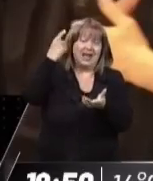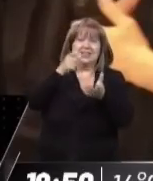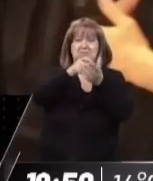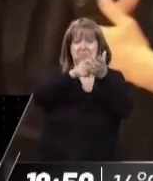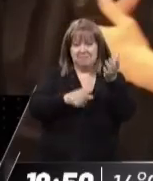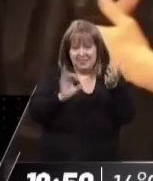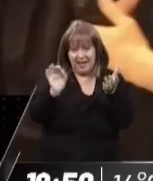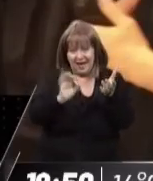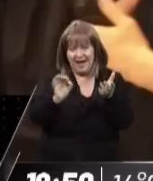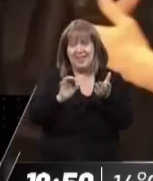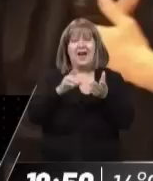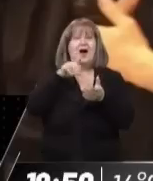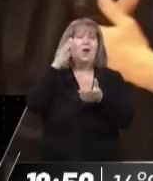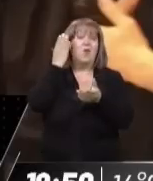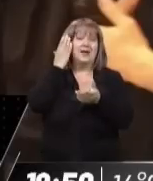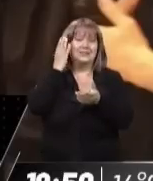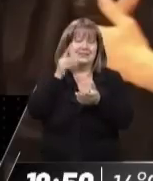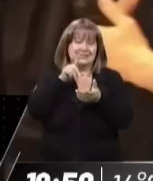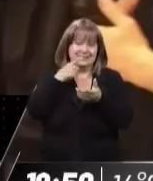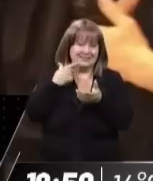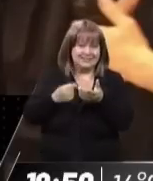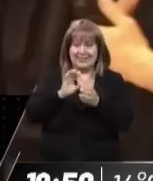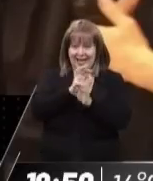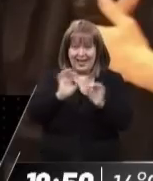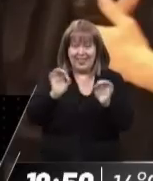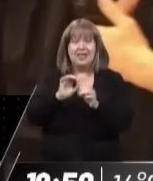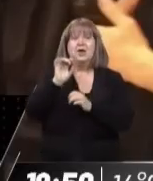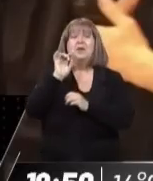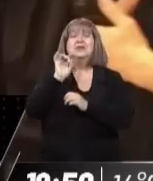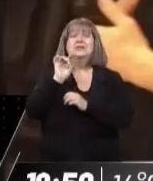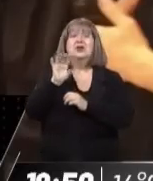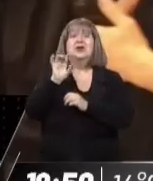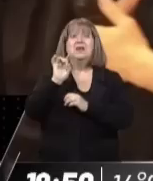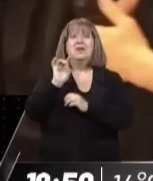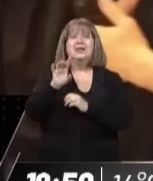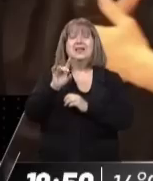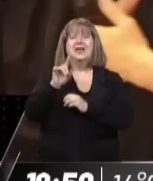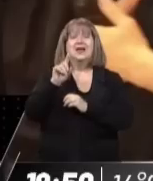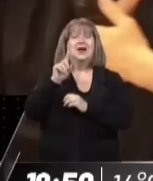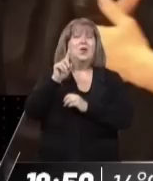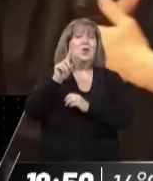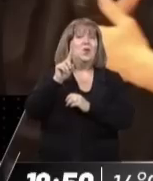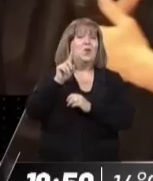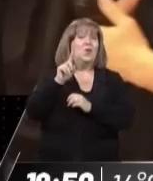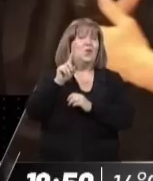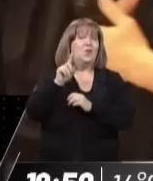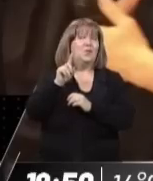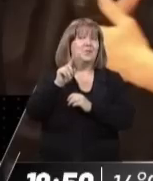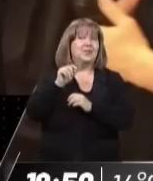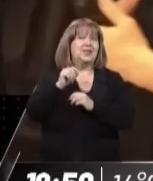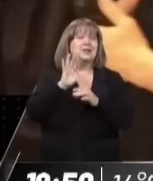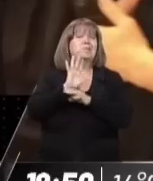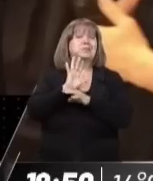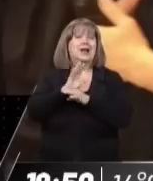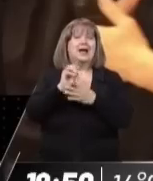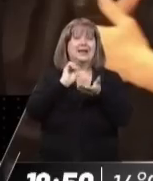redes sociales, ni nada que los pudiera vincular, pero sí existía algo que creo que es muy bonito y hasta poderoso en cuanto al amor, que